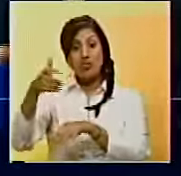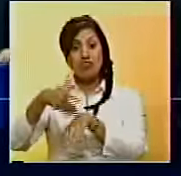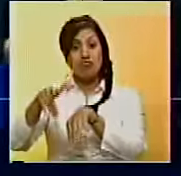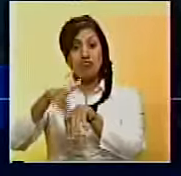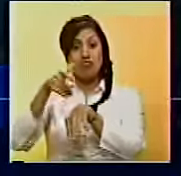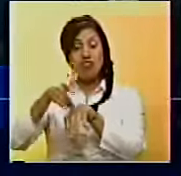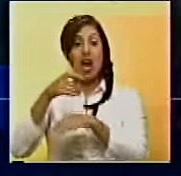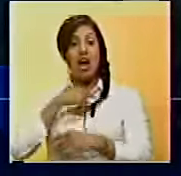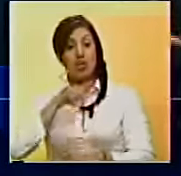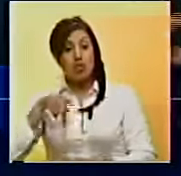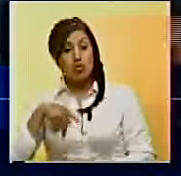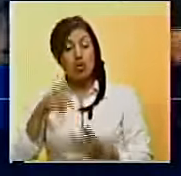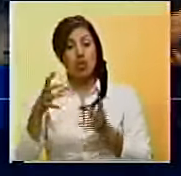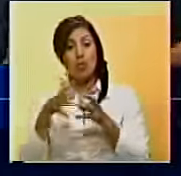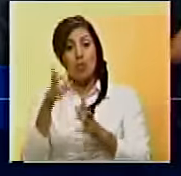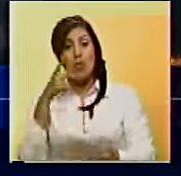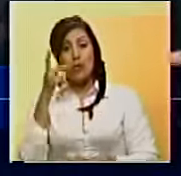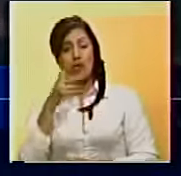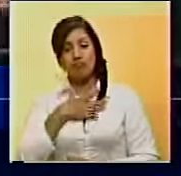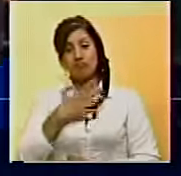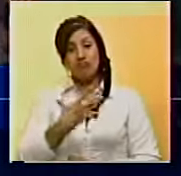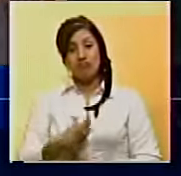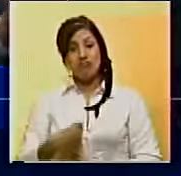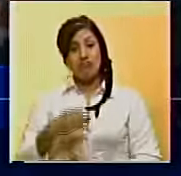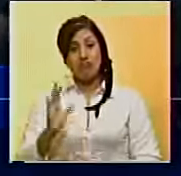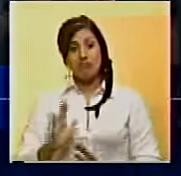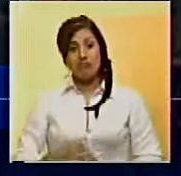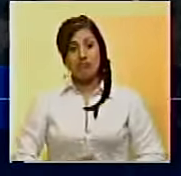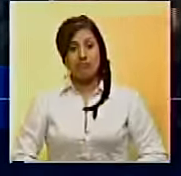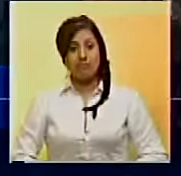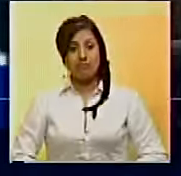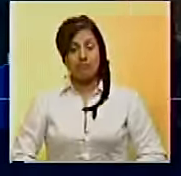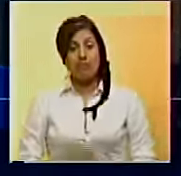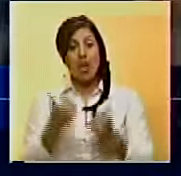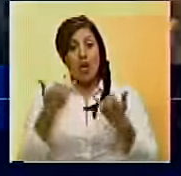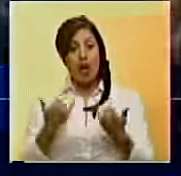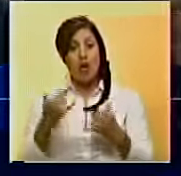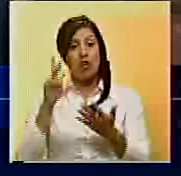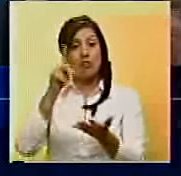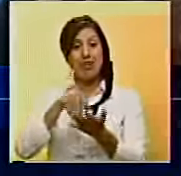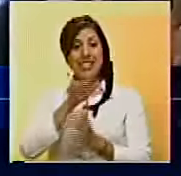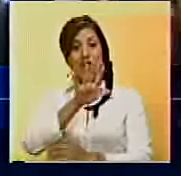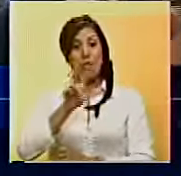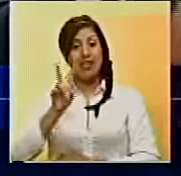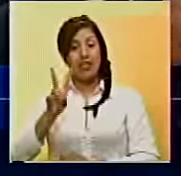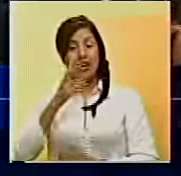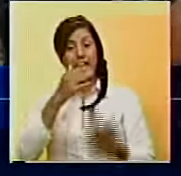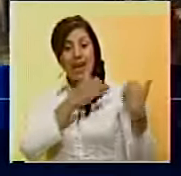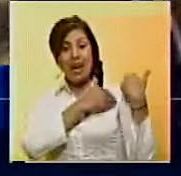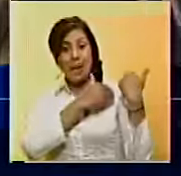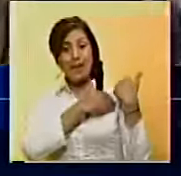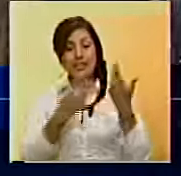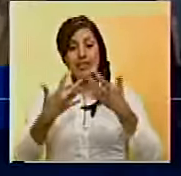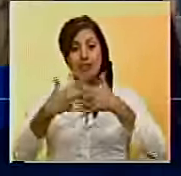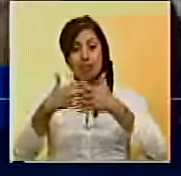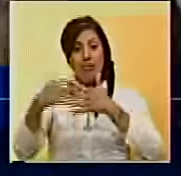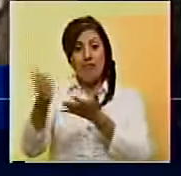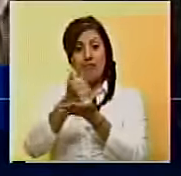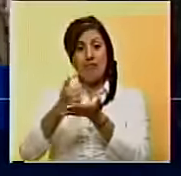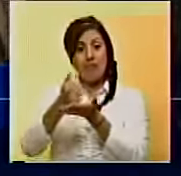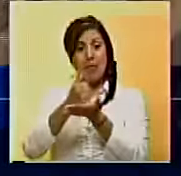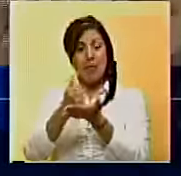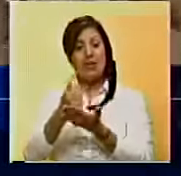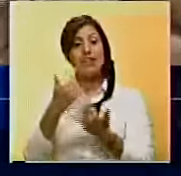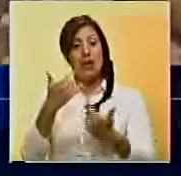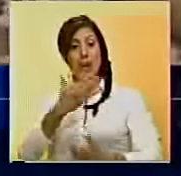y el sectarismo politiquero. Lo lamento mucho. Con la presencia de 52 representantes de la industria farmacéutica,